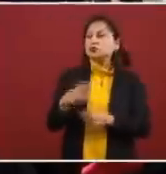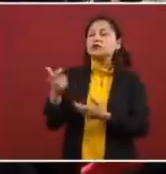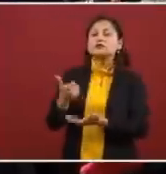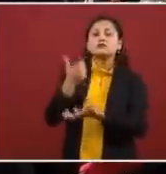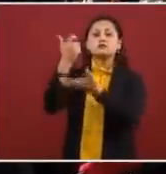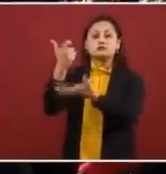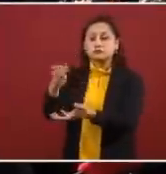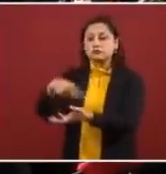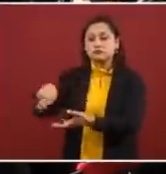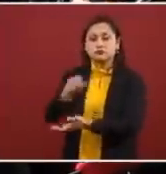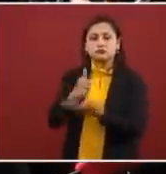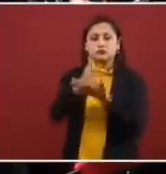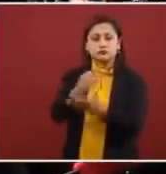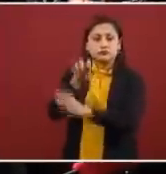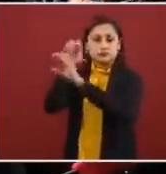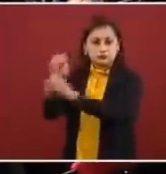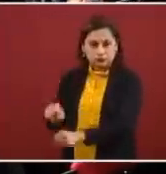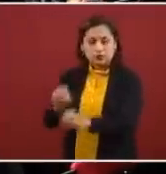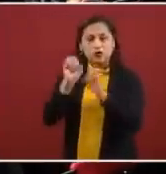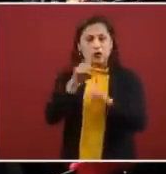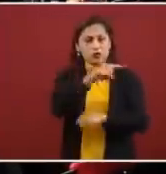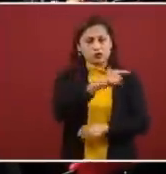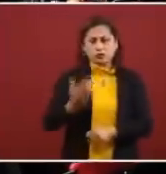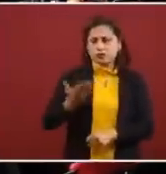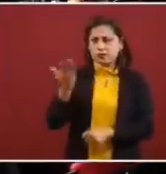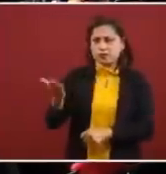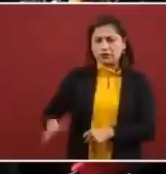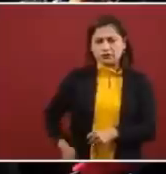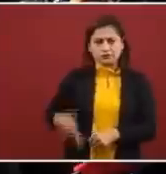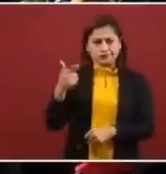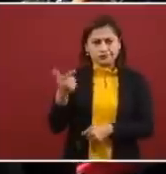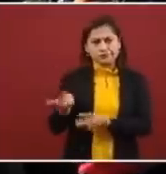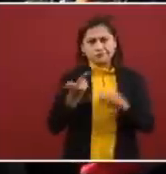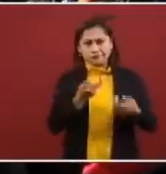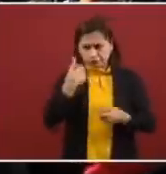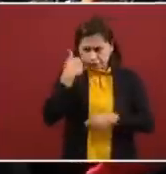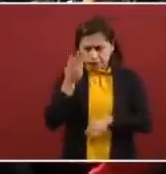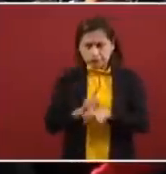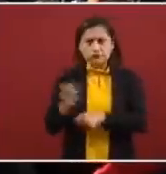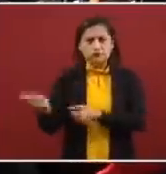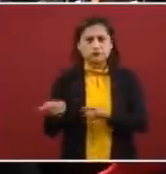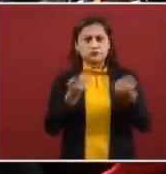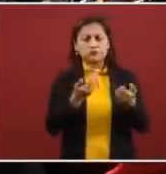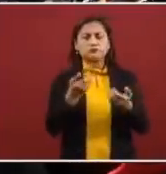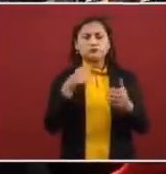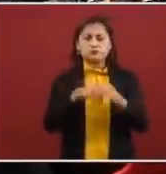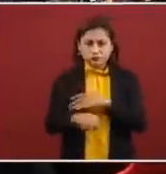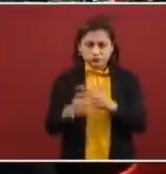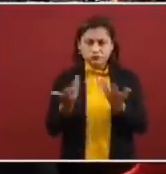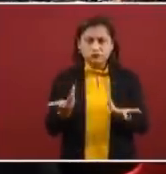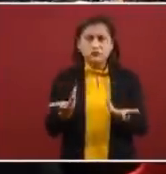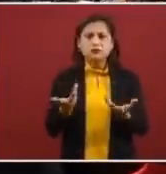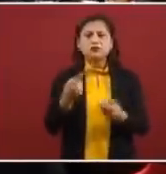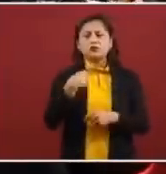las armas y se entreguen voluntariamente y me gustaría saber si cuando va usted a ir a